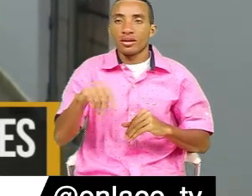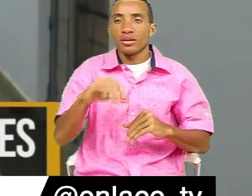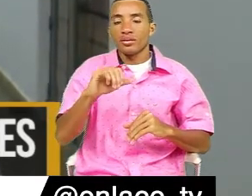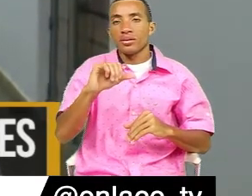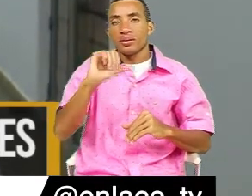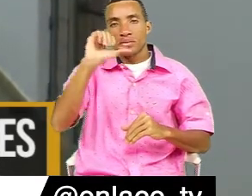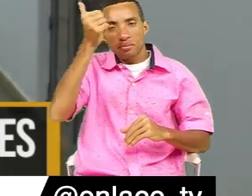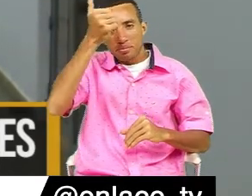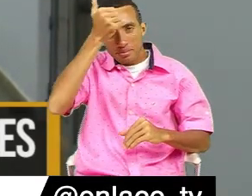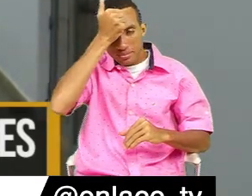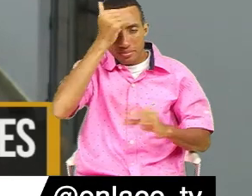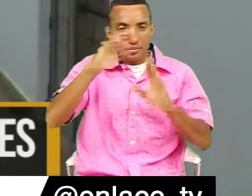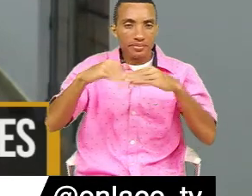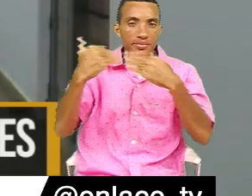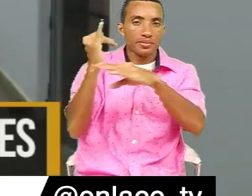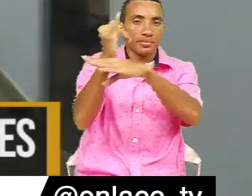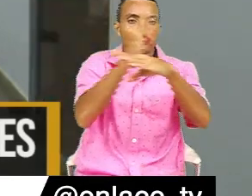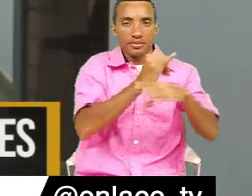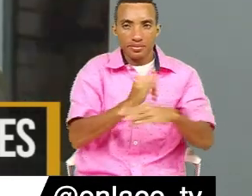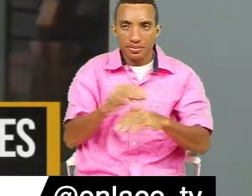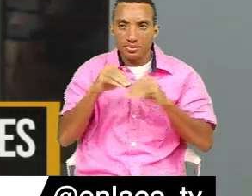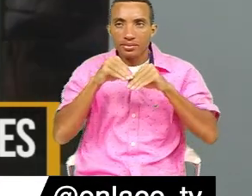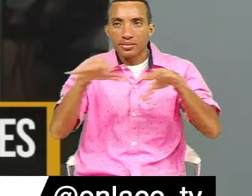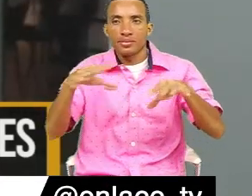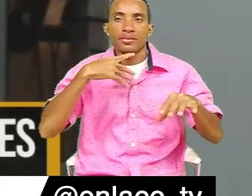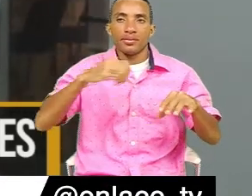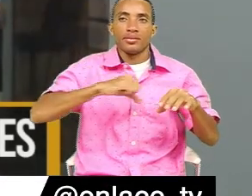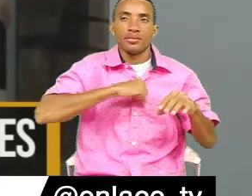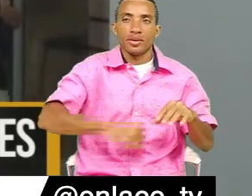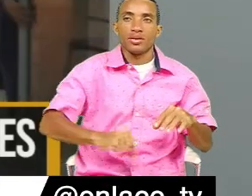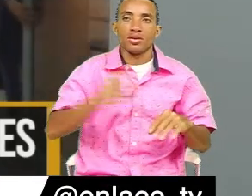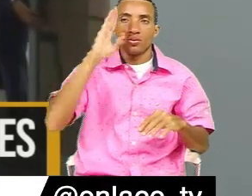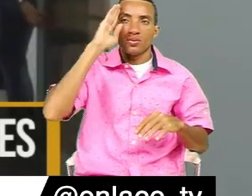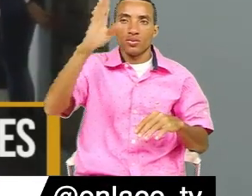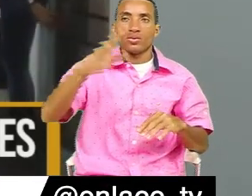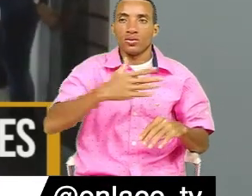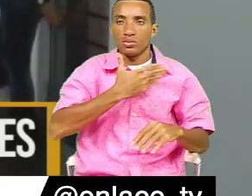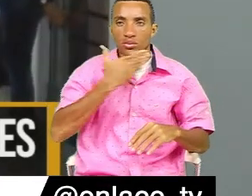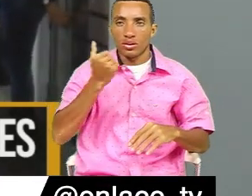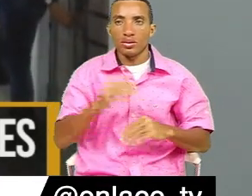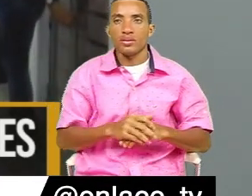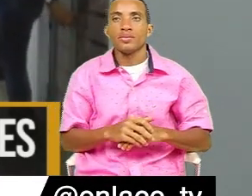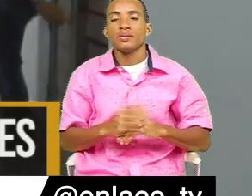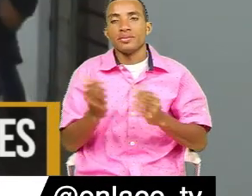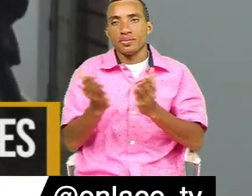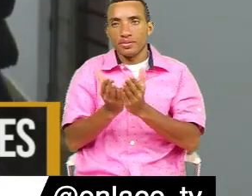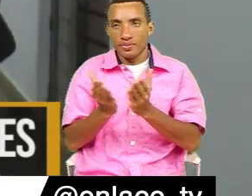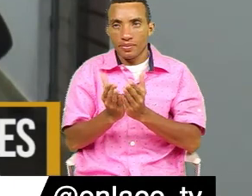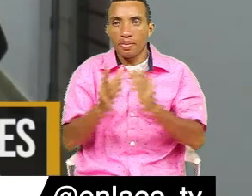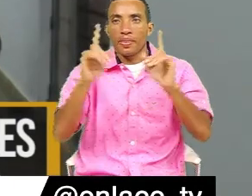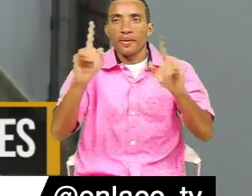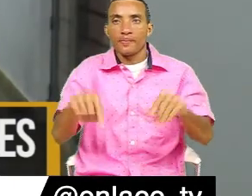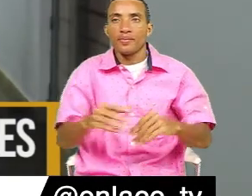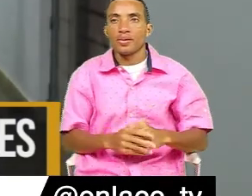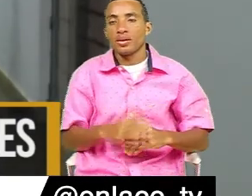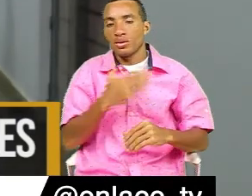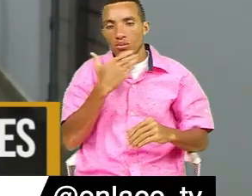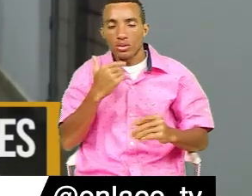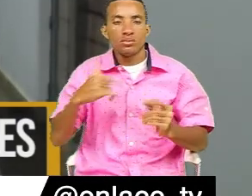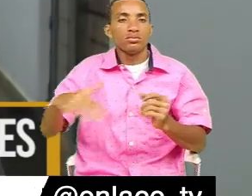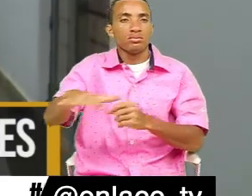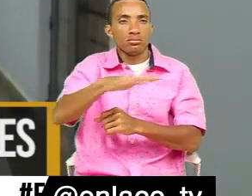públicas, para exigir ese derecho como símbolo de un buen futuro, y desde eso empezamos de la institución educativa, teniendo un buen ambiente escolar, y la